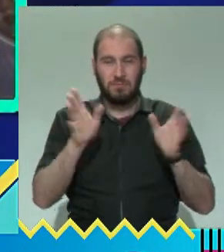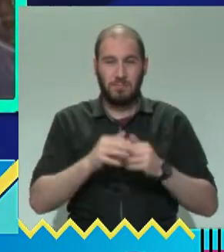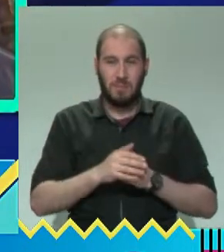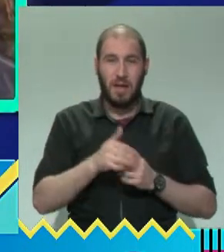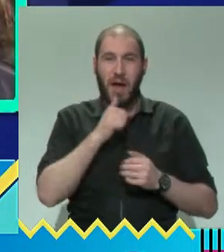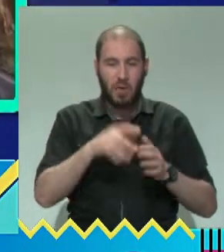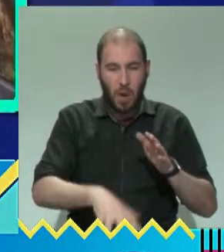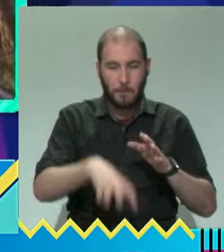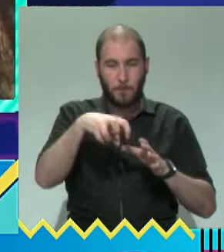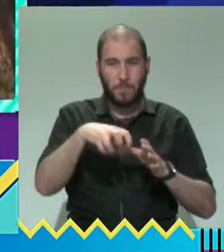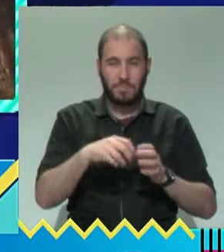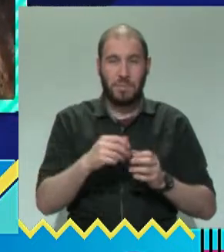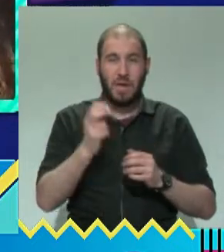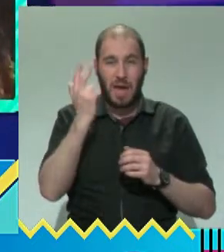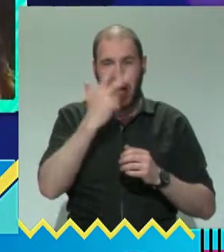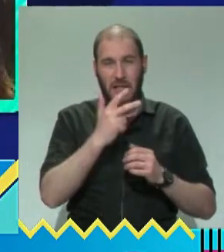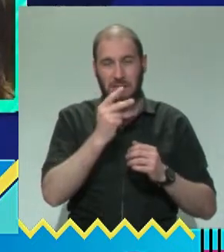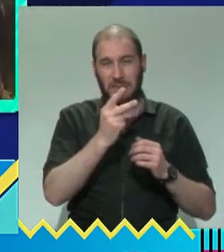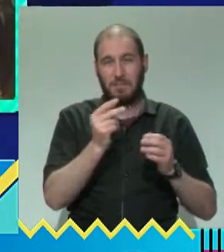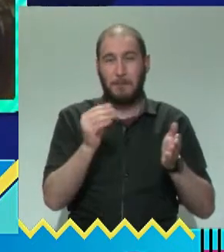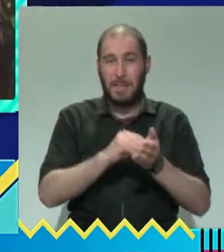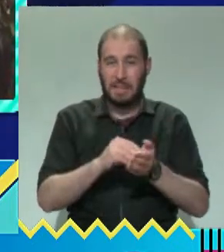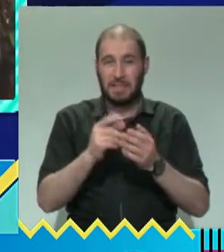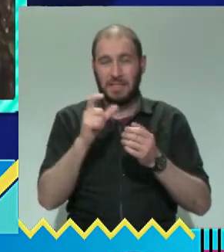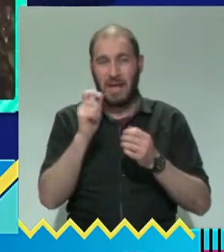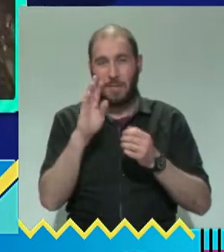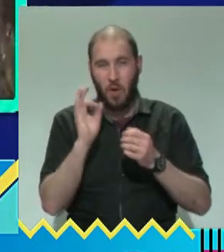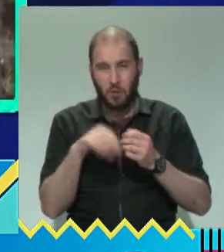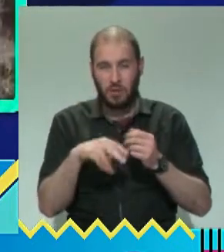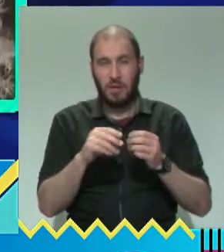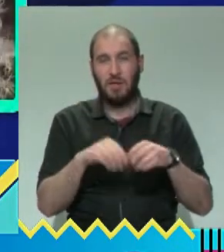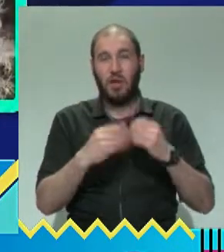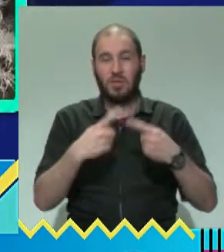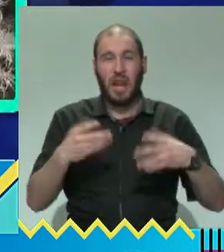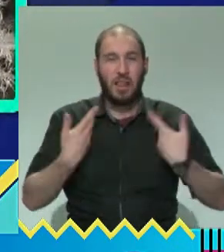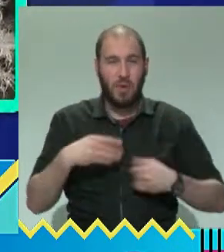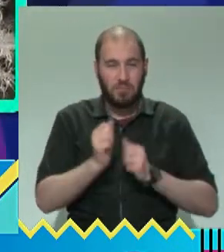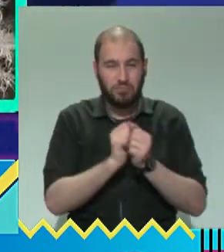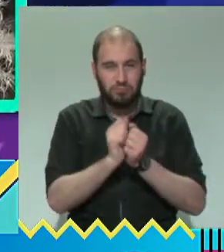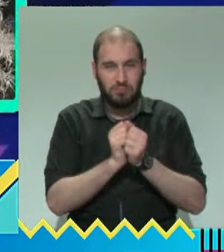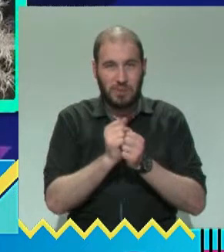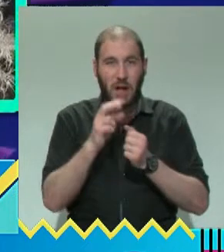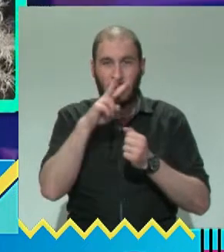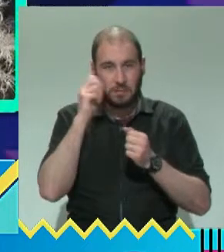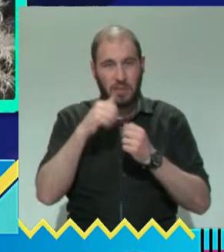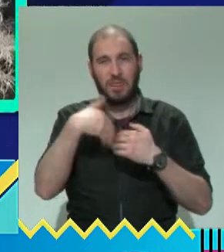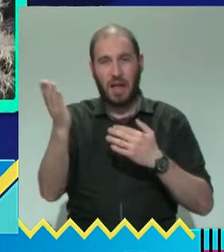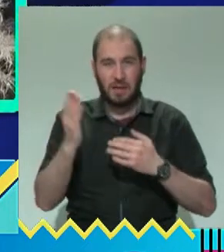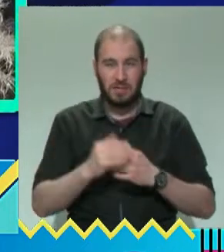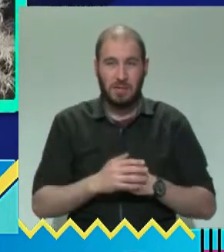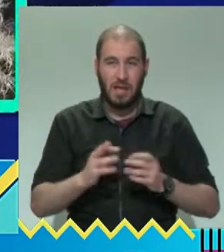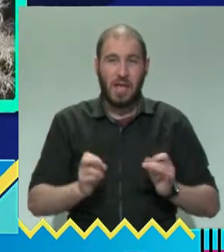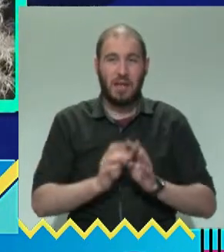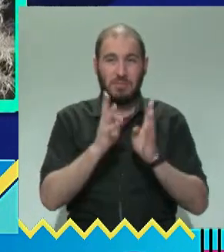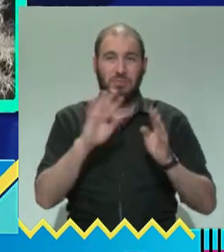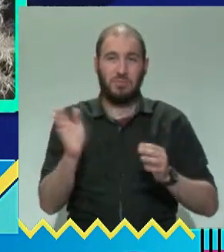Del agua toma el hidrógeno, lo combina con el carbón y hace materia orgánica. Y le sobra el oxígeno. Todo